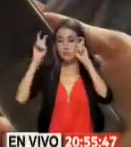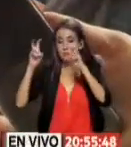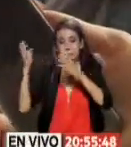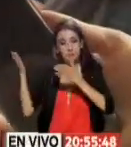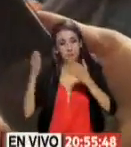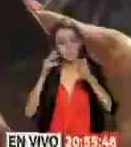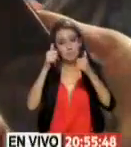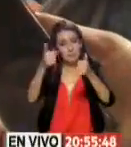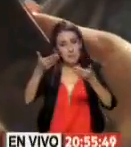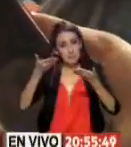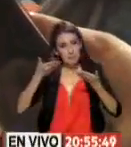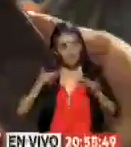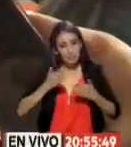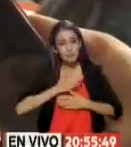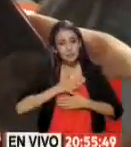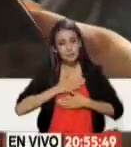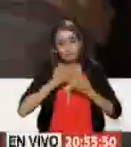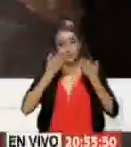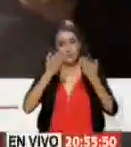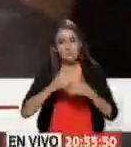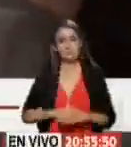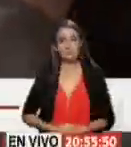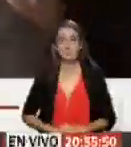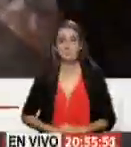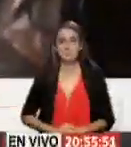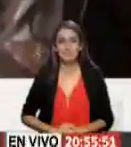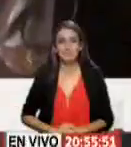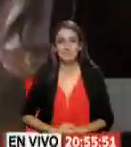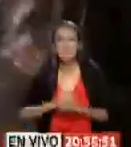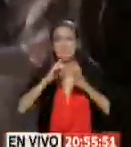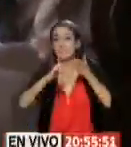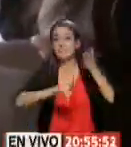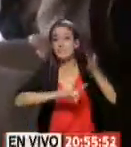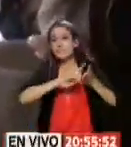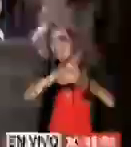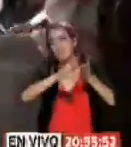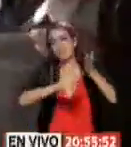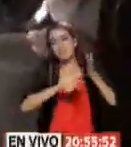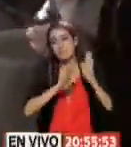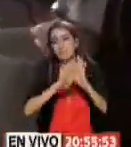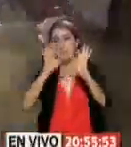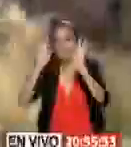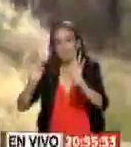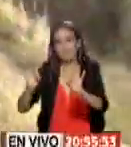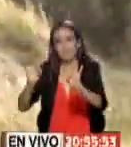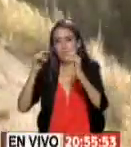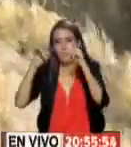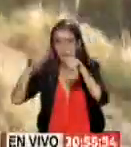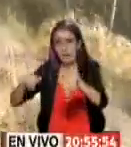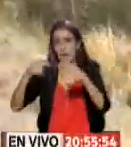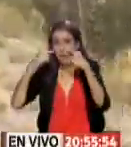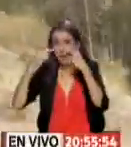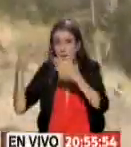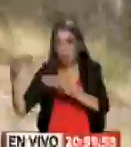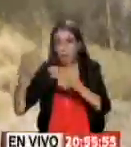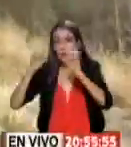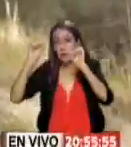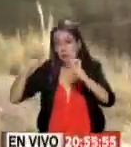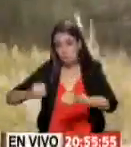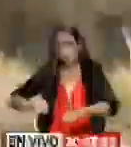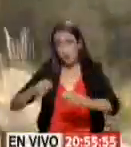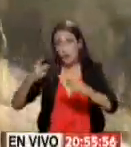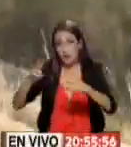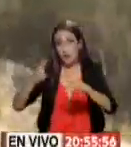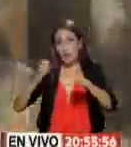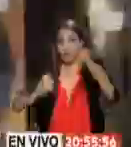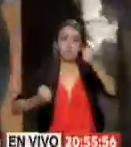son bienvenidos y estamos sirviendo a ellos. La estación Urbina es una parada obligada del tren del hielo, pero también puede hacerlo en